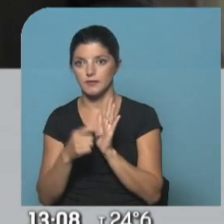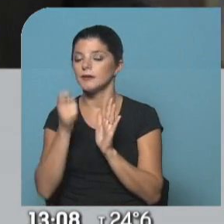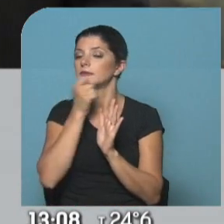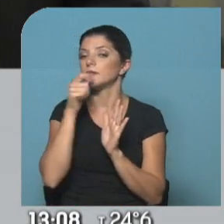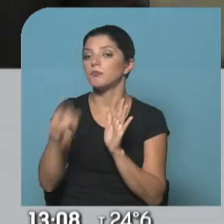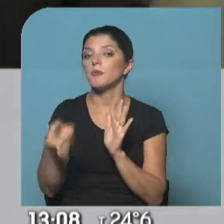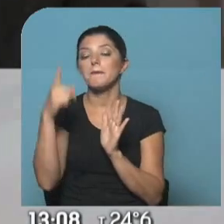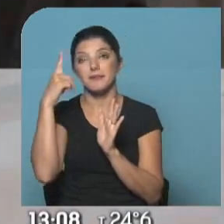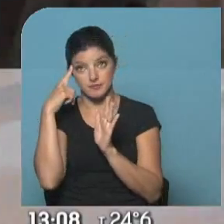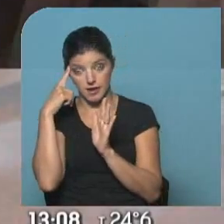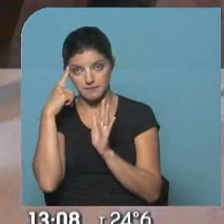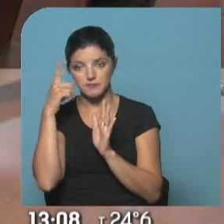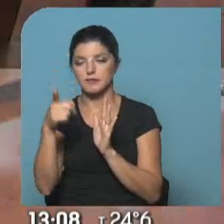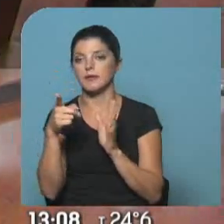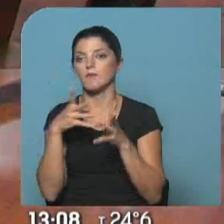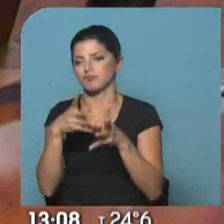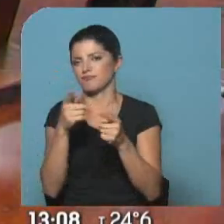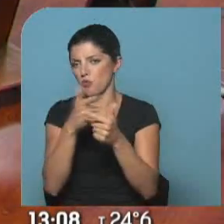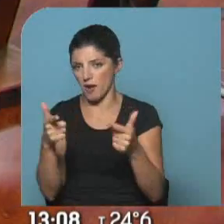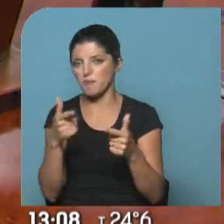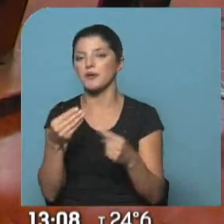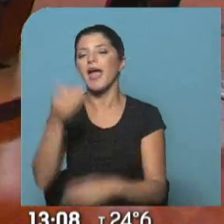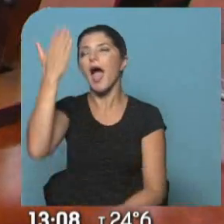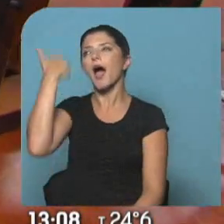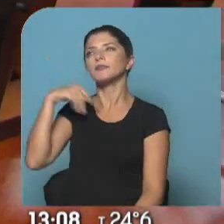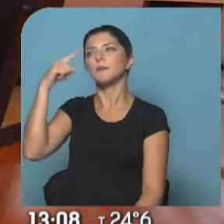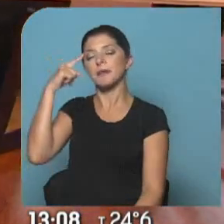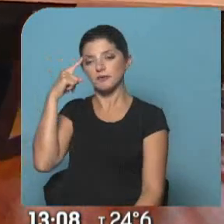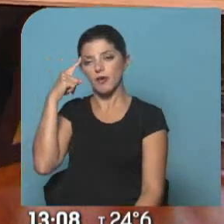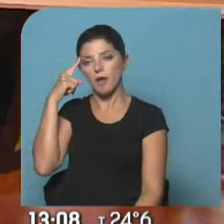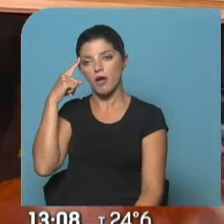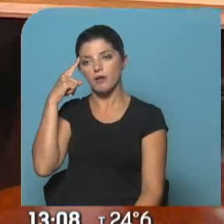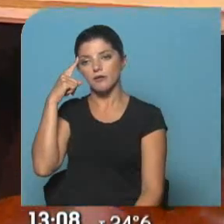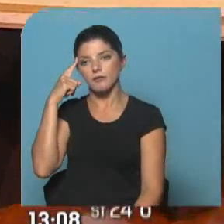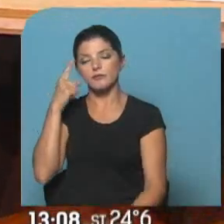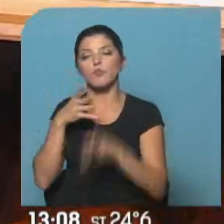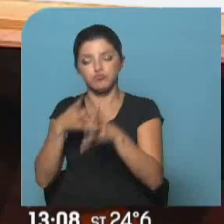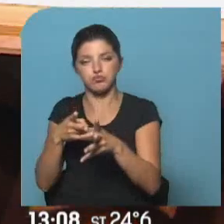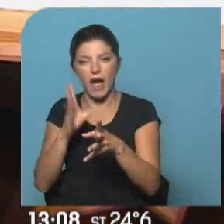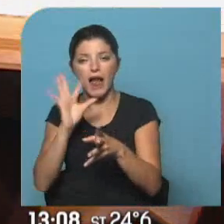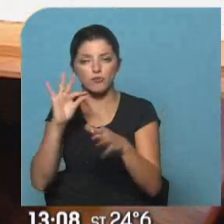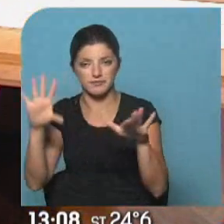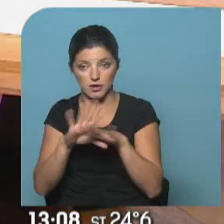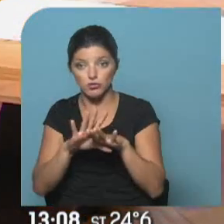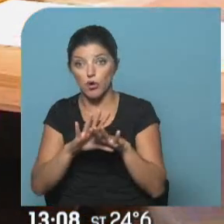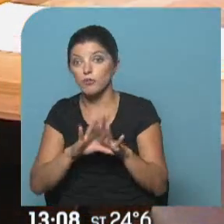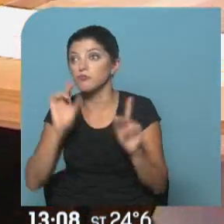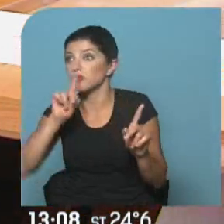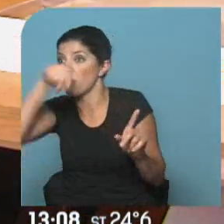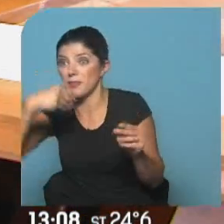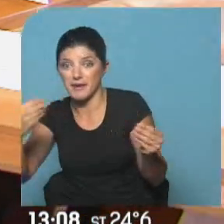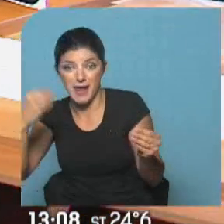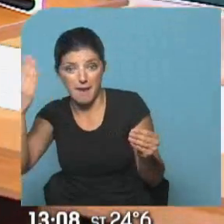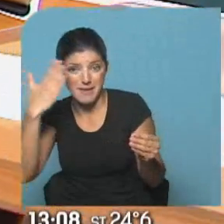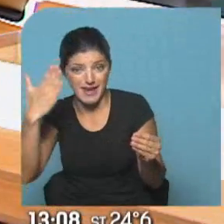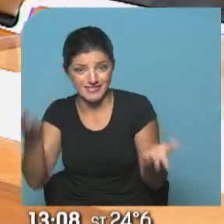de conflicto, porque la hipótesis de conflicto estaba formulada para una cuestión concreta. Hoy, como no sabés de dónde puede provenir la amenaza,